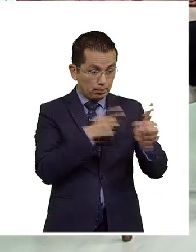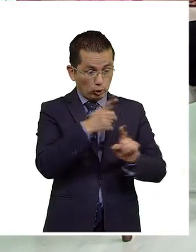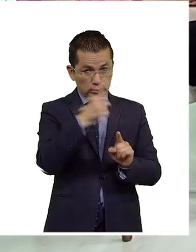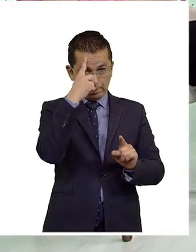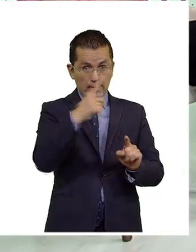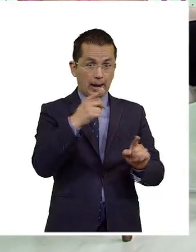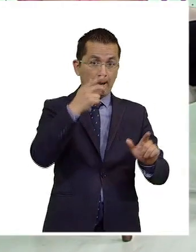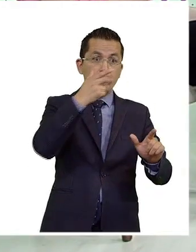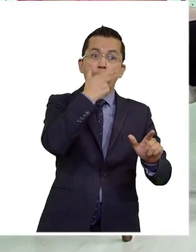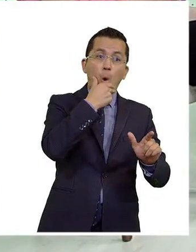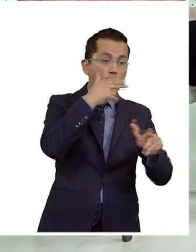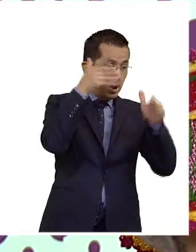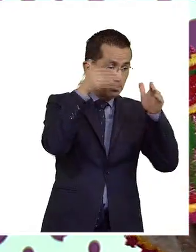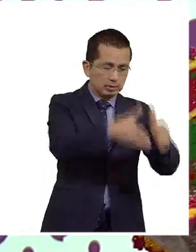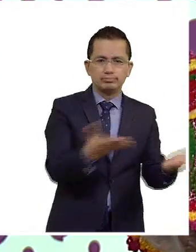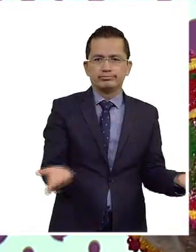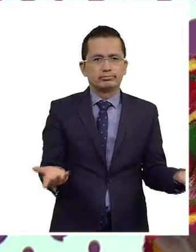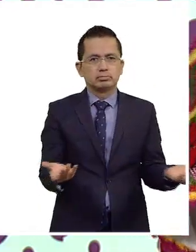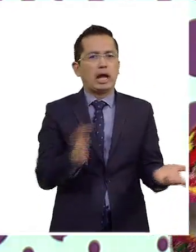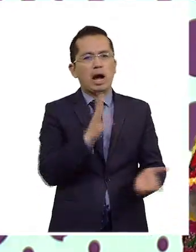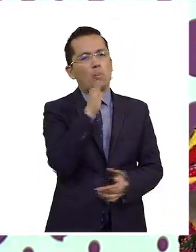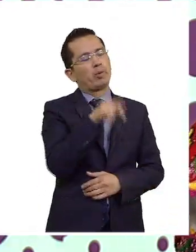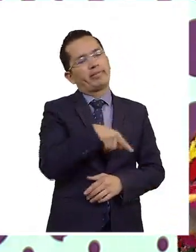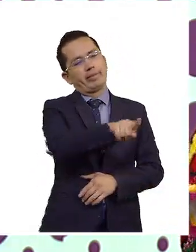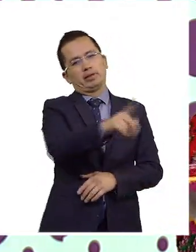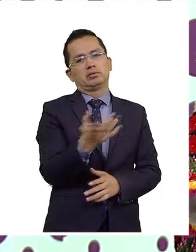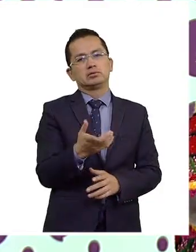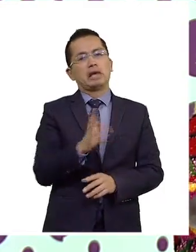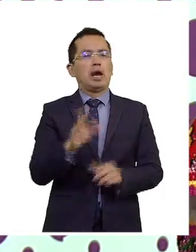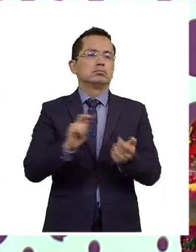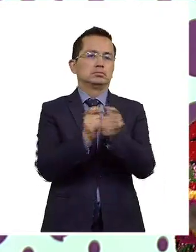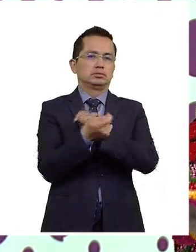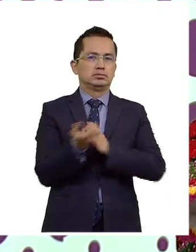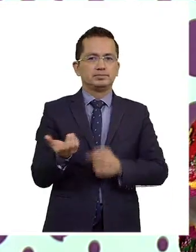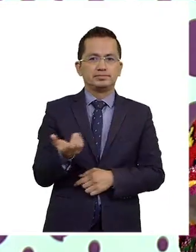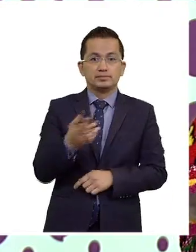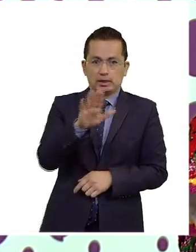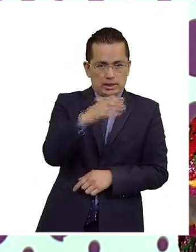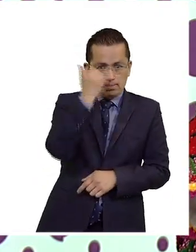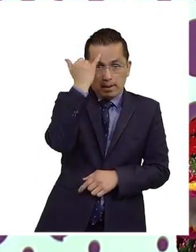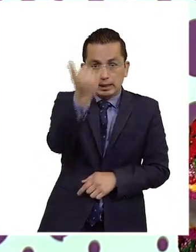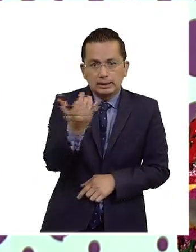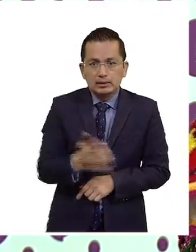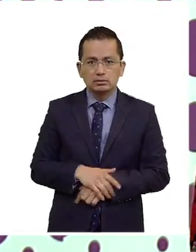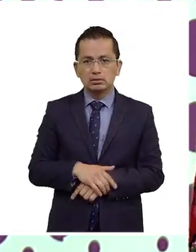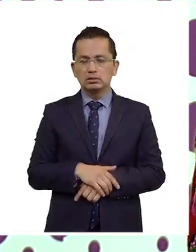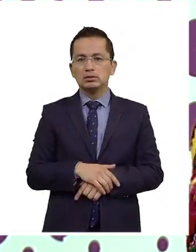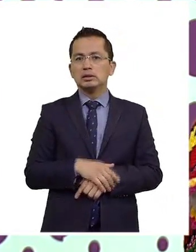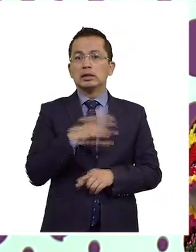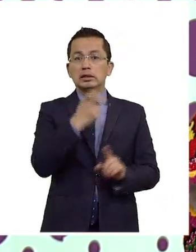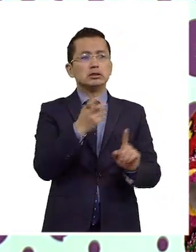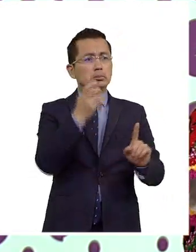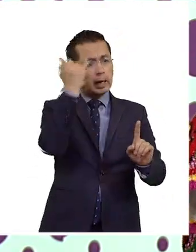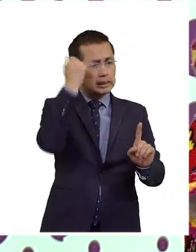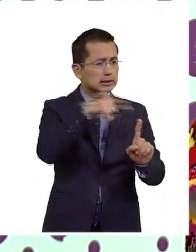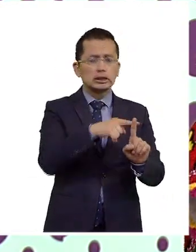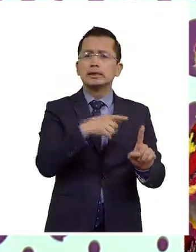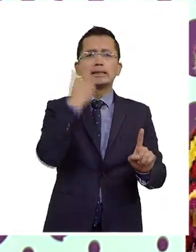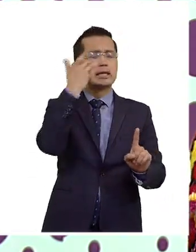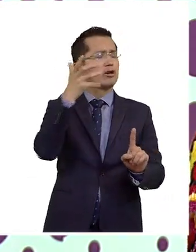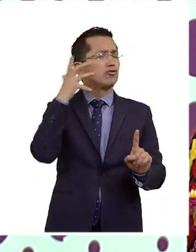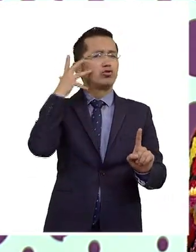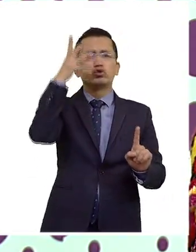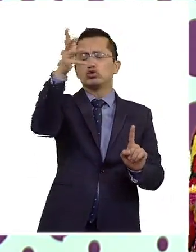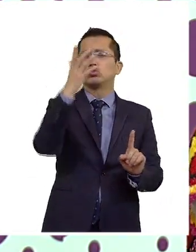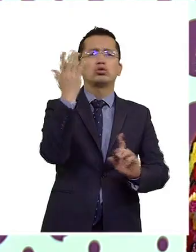seguir compitiendo. Imagínate que hubiera sido ese, y ese fue mi caso, el caso de mi hijo, que ese hubiera sido su plan de vida. Pues ya nada más,